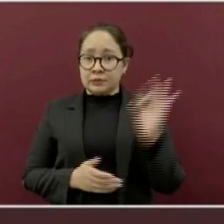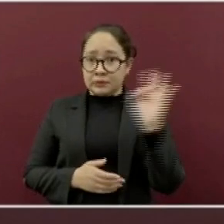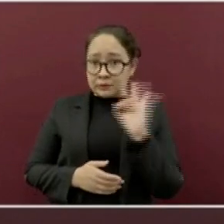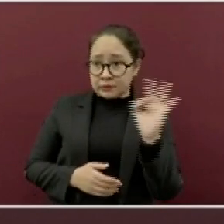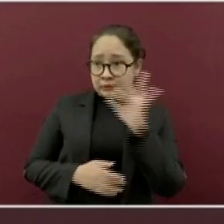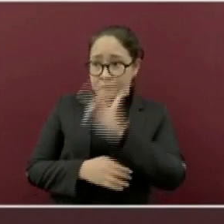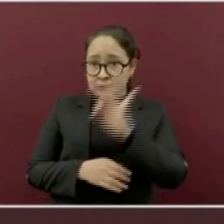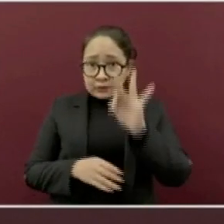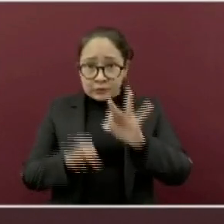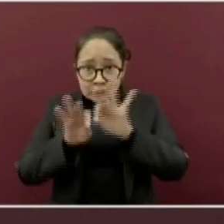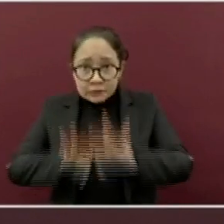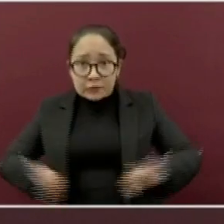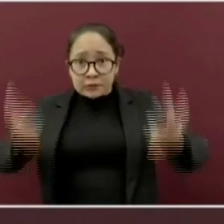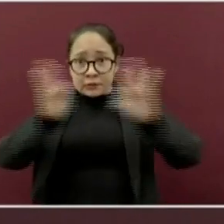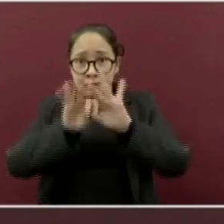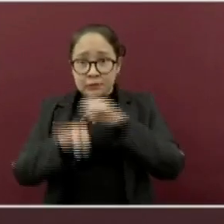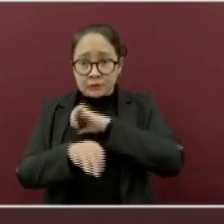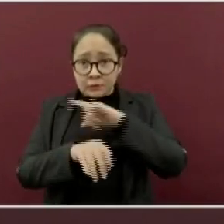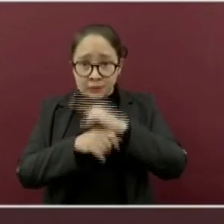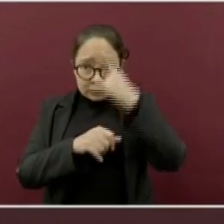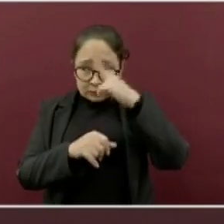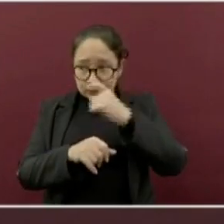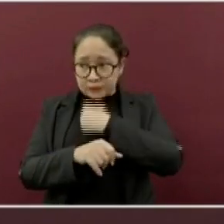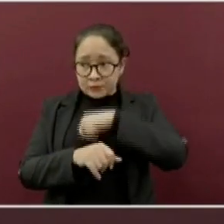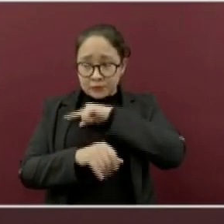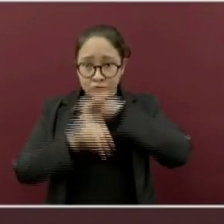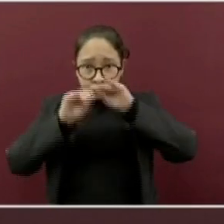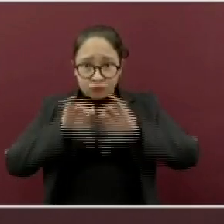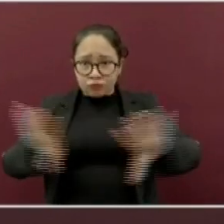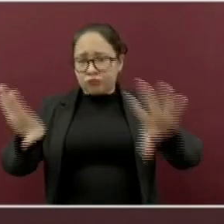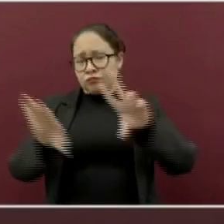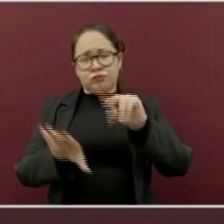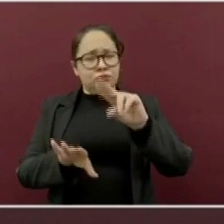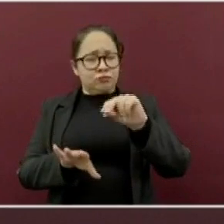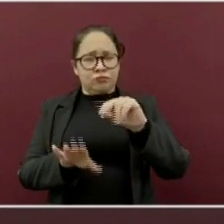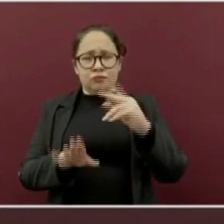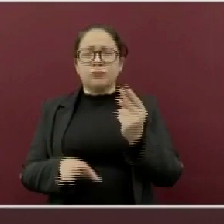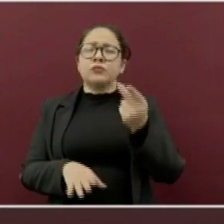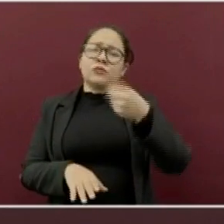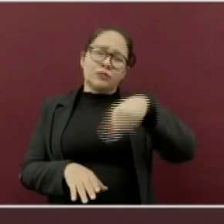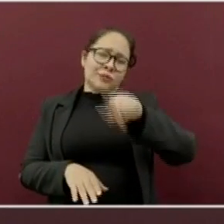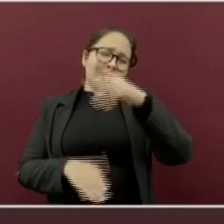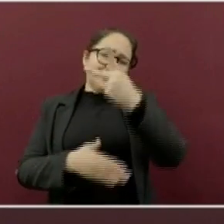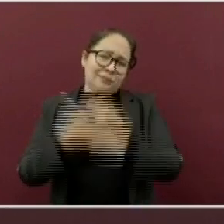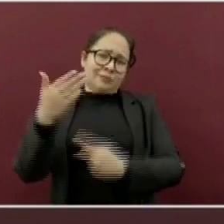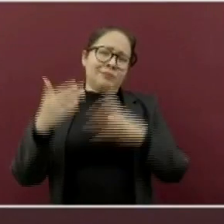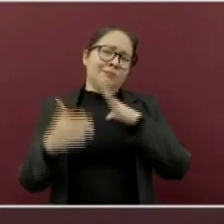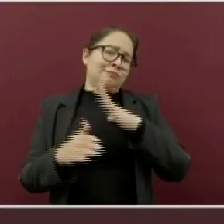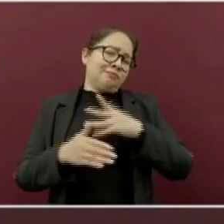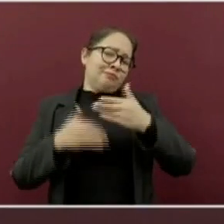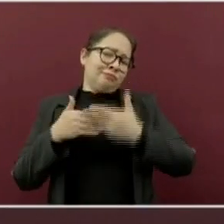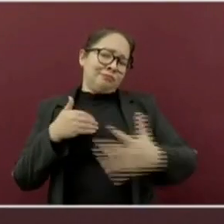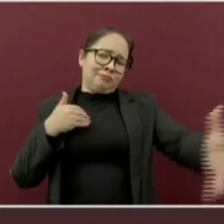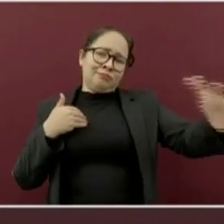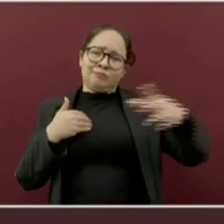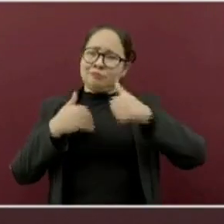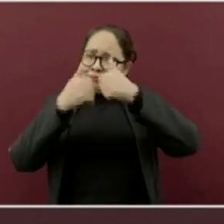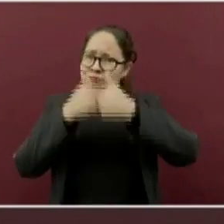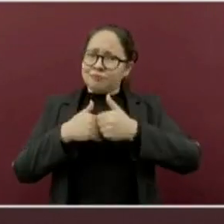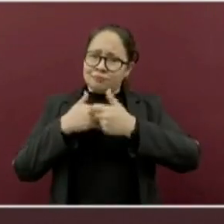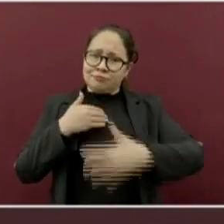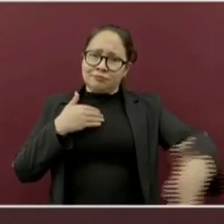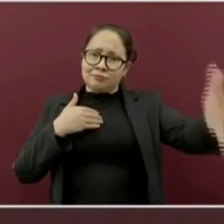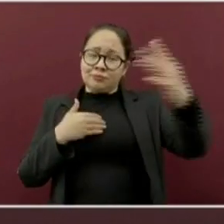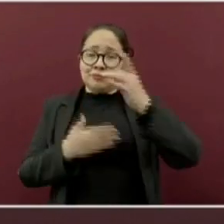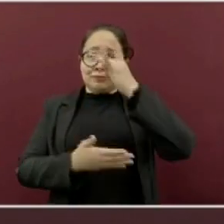para que se haga una campaña de salud, porque ustedes ya cuentan con este programa permanente. Solo